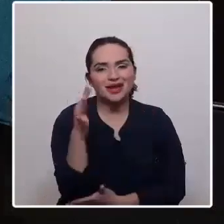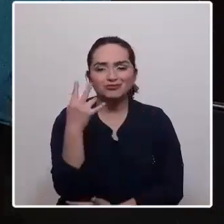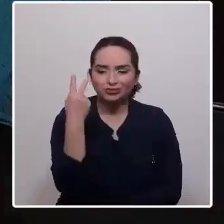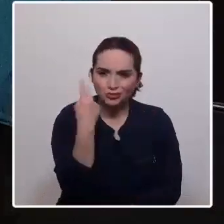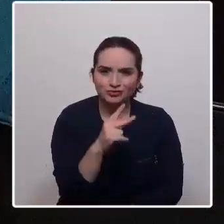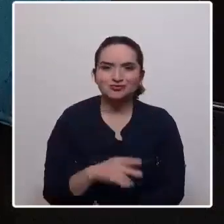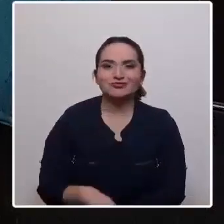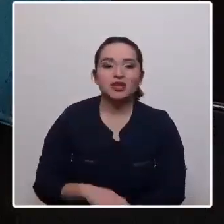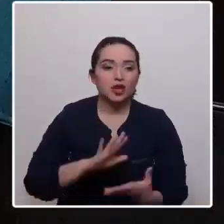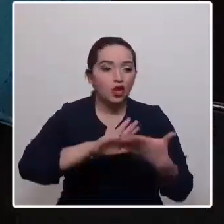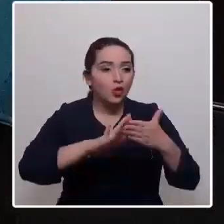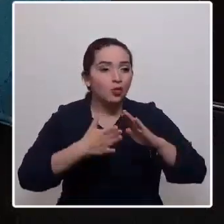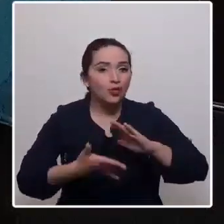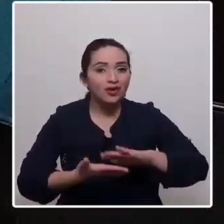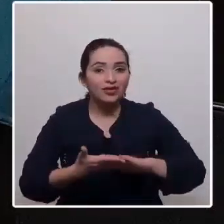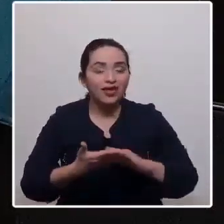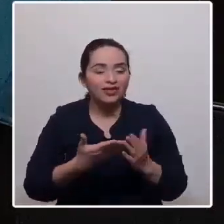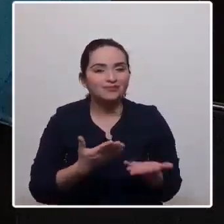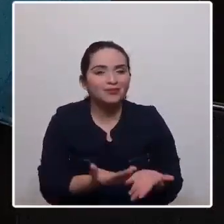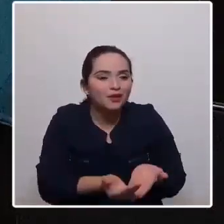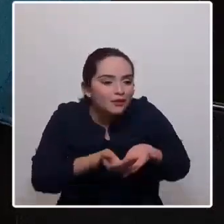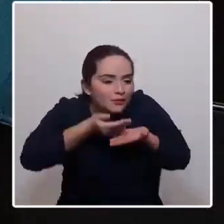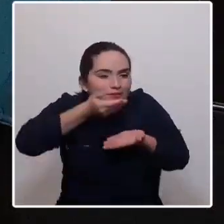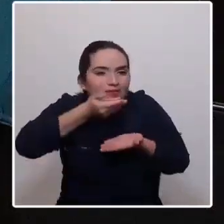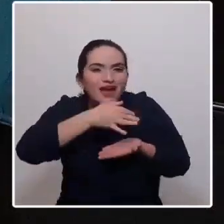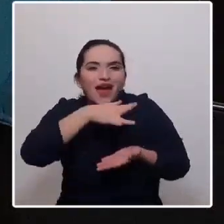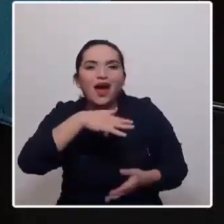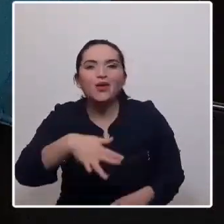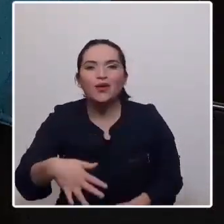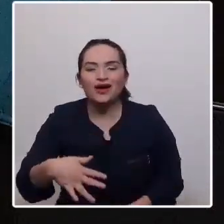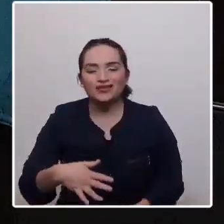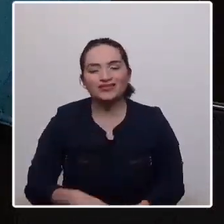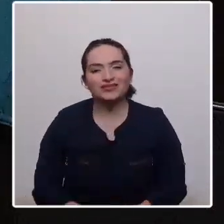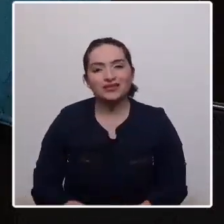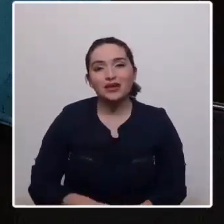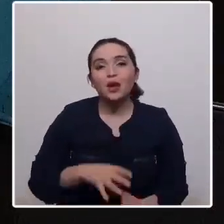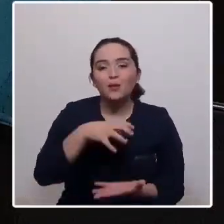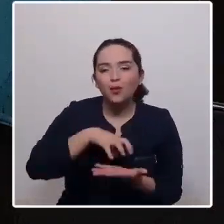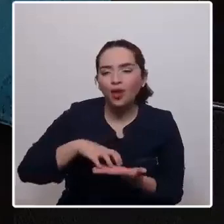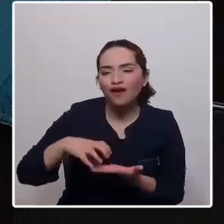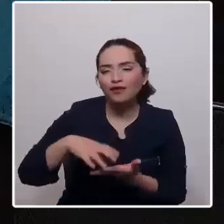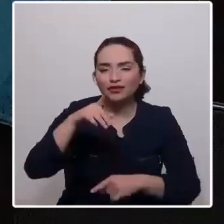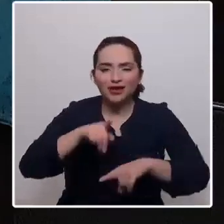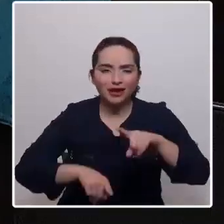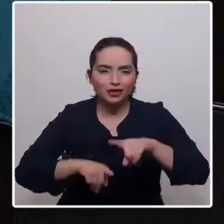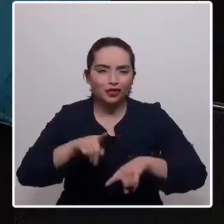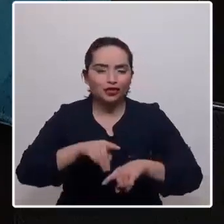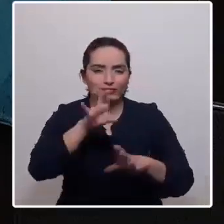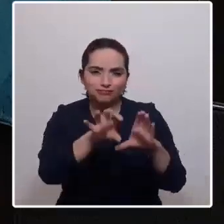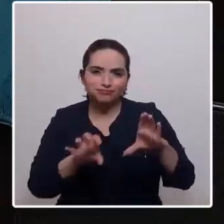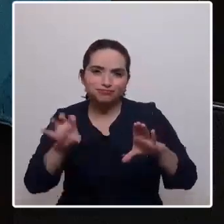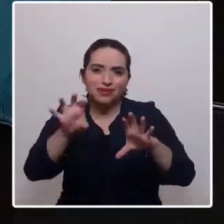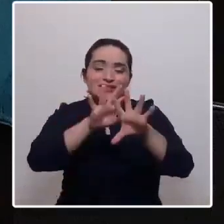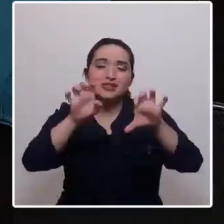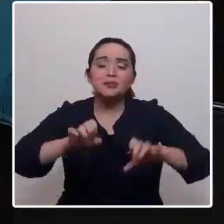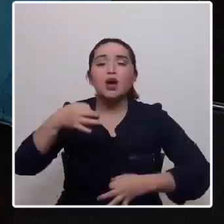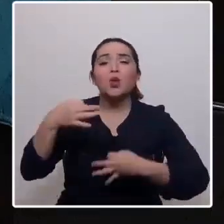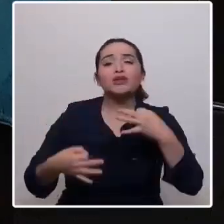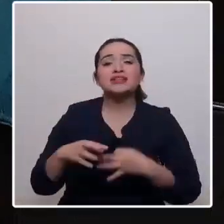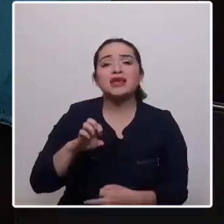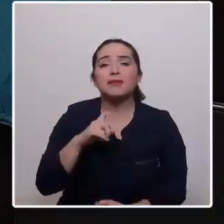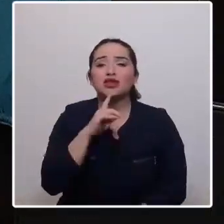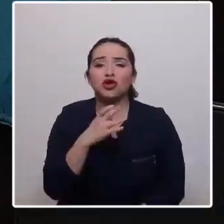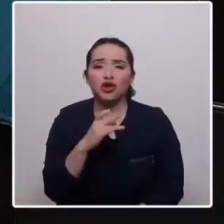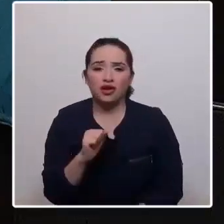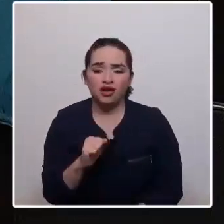las comunidades y a sus corazones. Recuperemos el agua para los pueblos, los territorios y los ecosistemas. Justicia para Petorca, justicia para